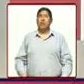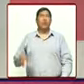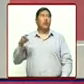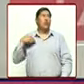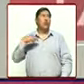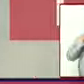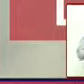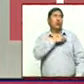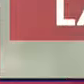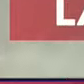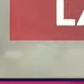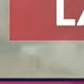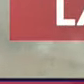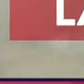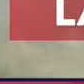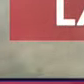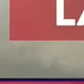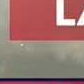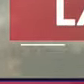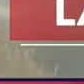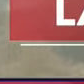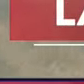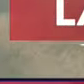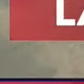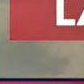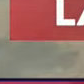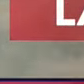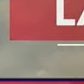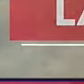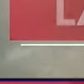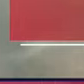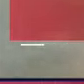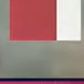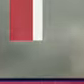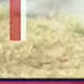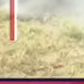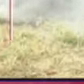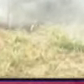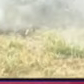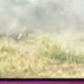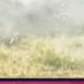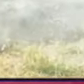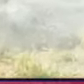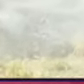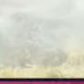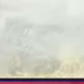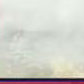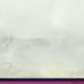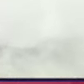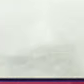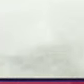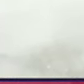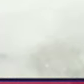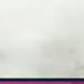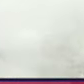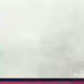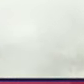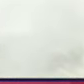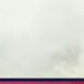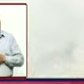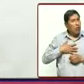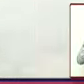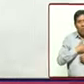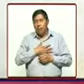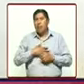Vamos a recolectar todas estas donaciones hasta el domingo 15 de septiembre y pedimos a la población de que por favor se